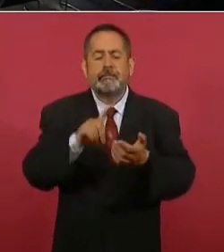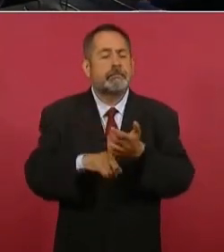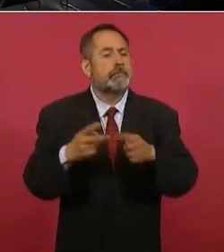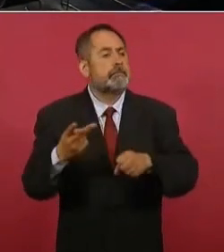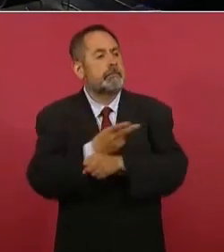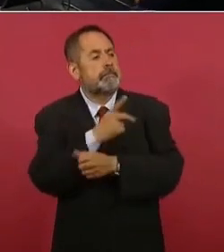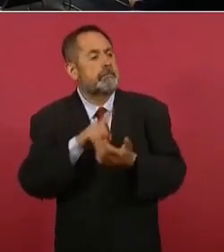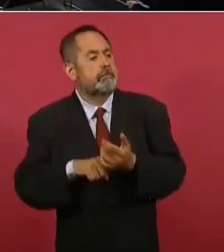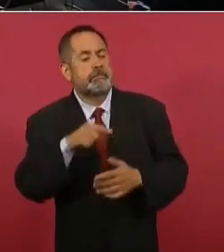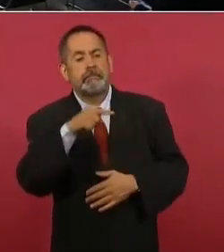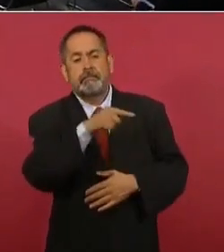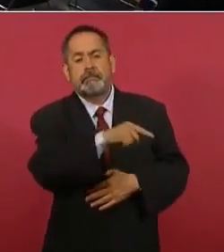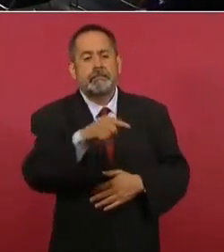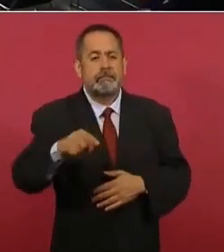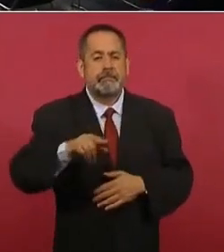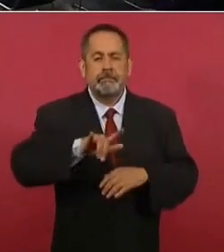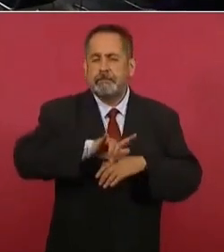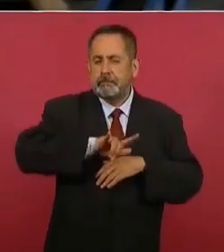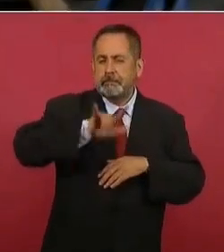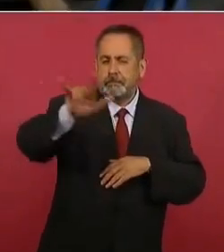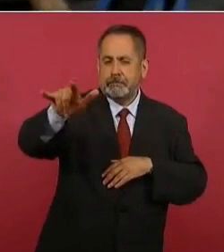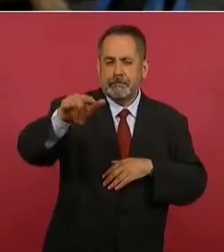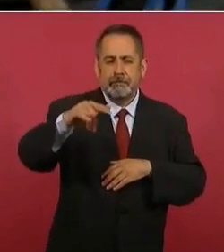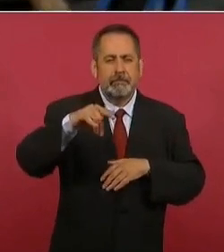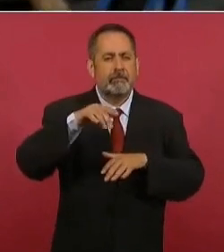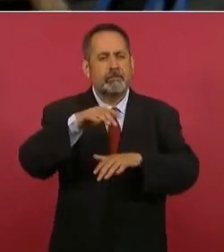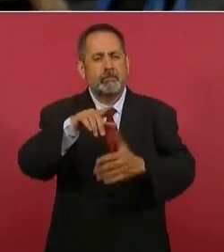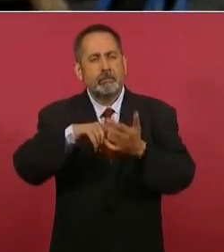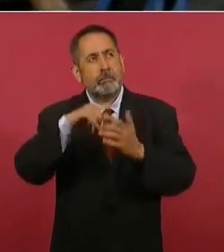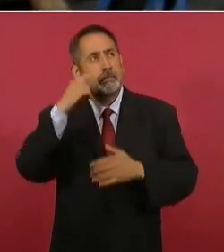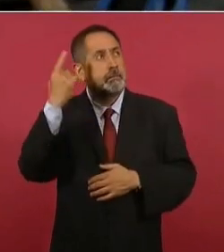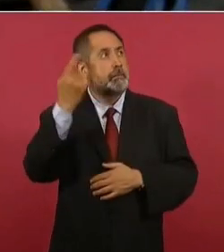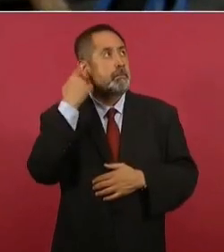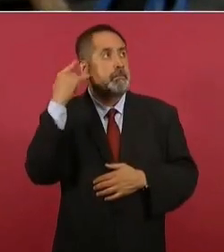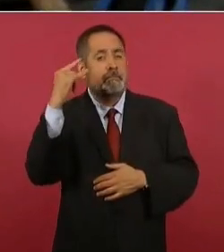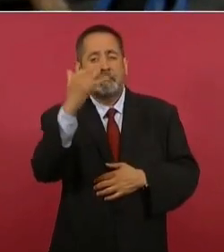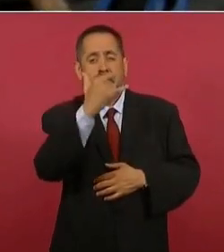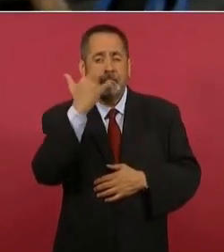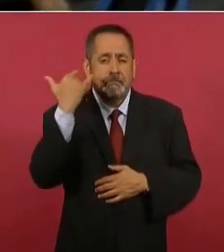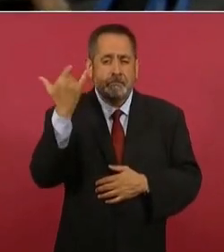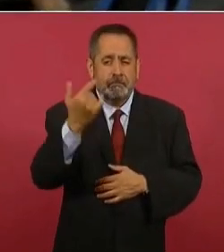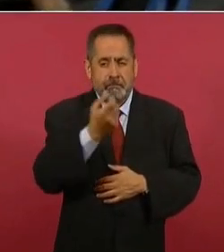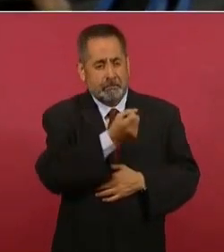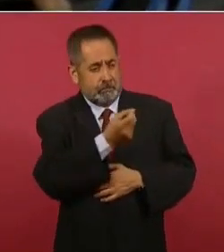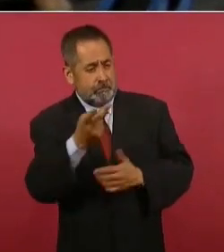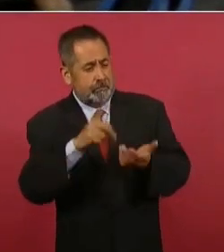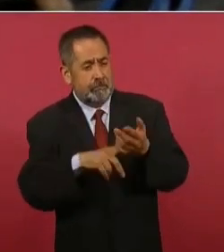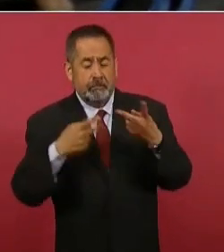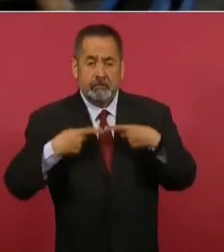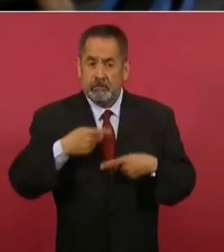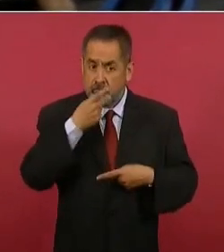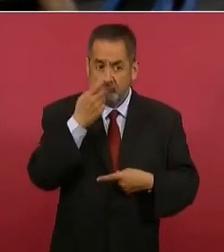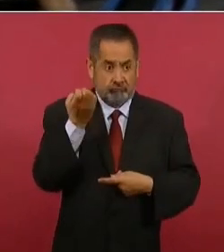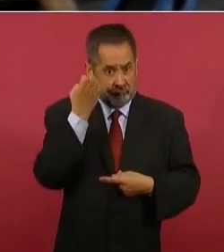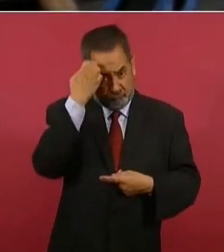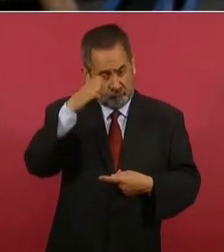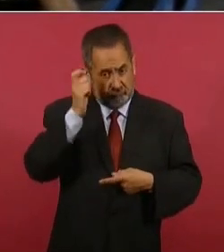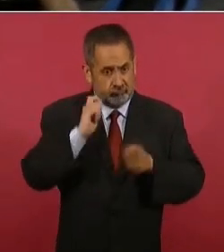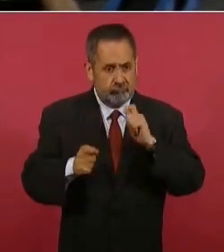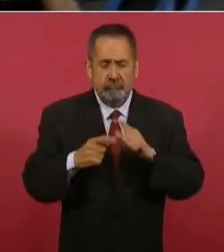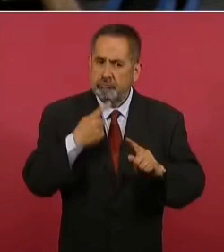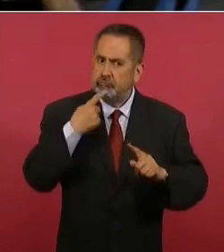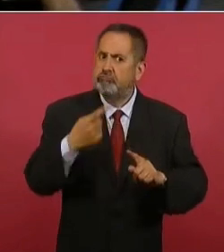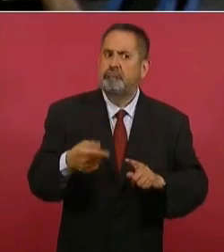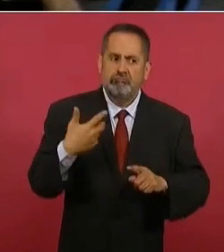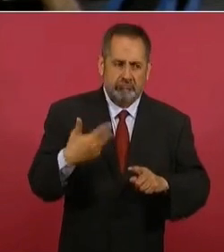han registrado en el espacio aéreo mexicano. Expertos y controladores aéreos hablan de que las dificultades se han incrementado